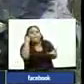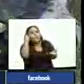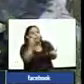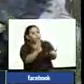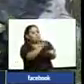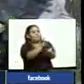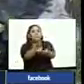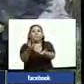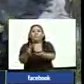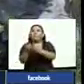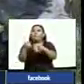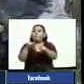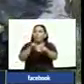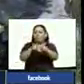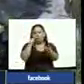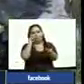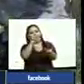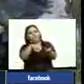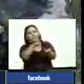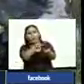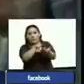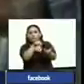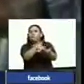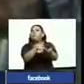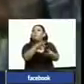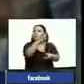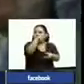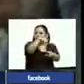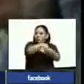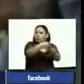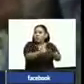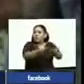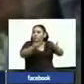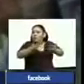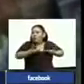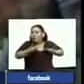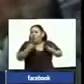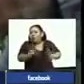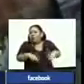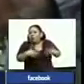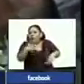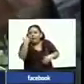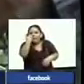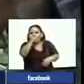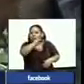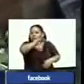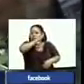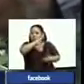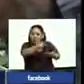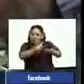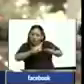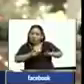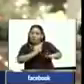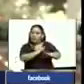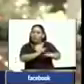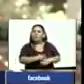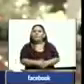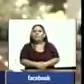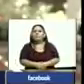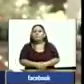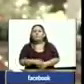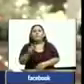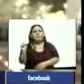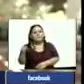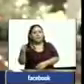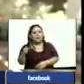sin embargo se le han identificado propiedades que previenen temibles enfermedades hay